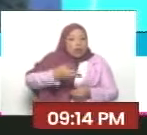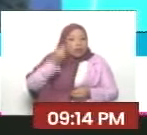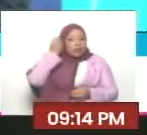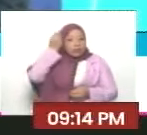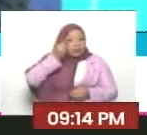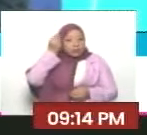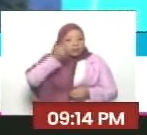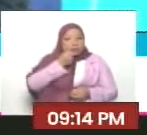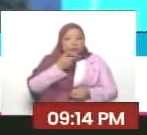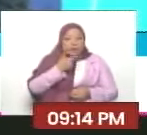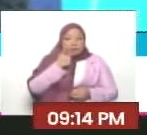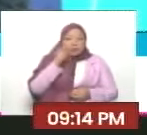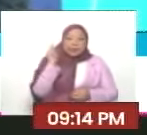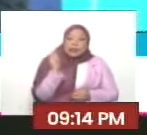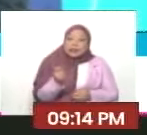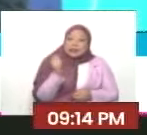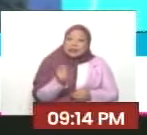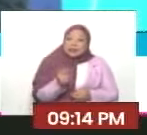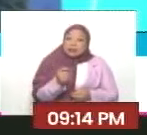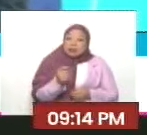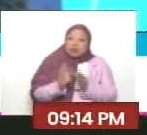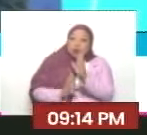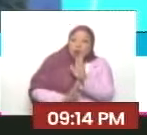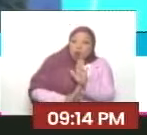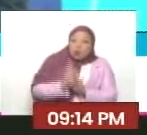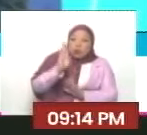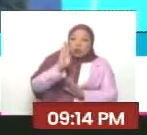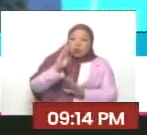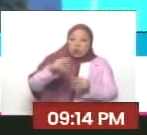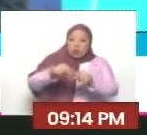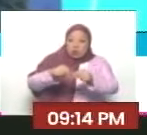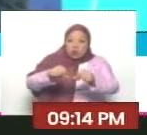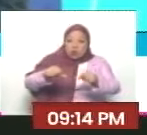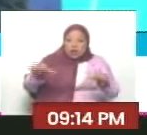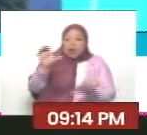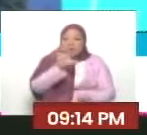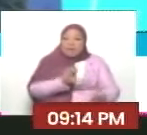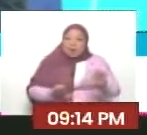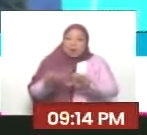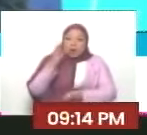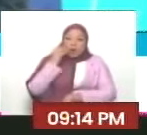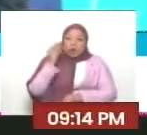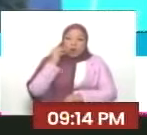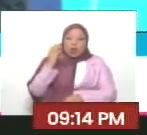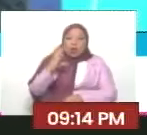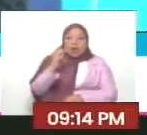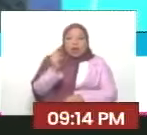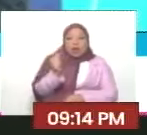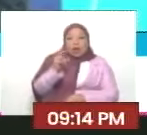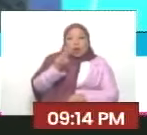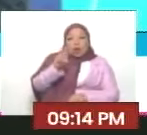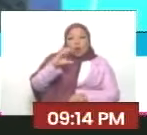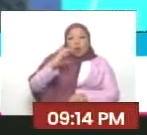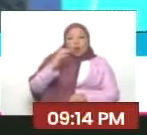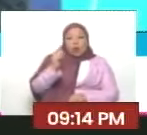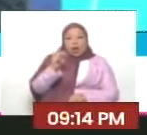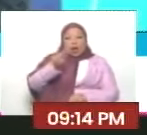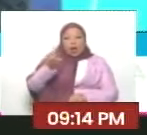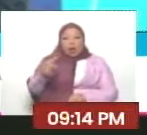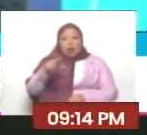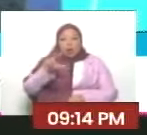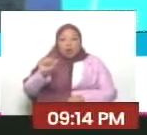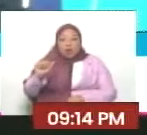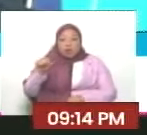que me colocaron entre las tareas, presidente, fue recuperar el campo experimental de Caucagua, que es una unidad